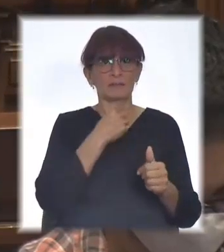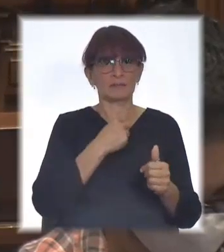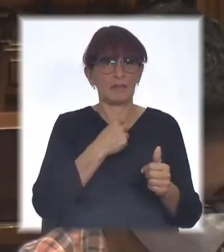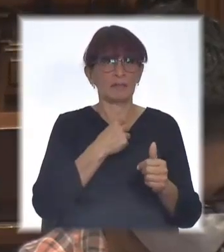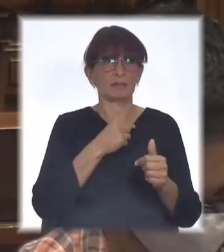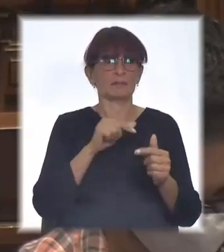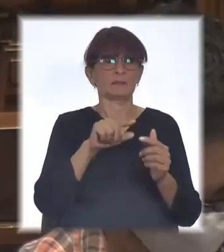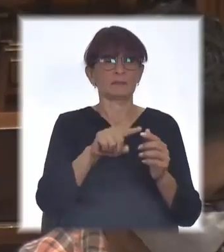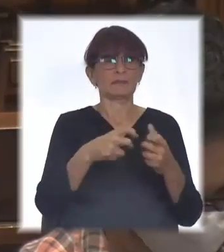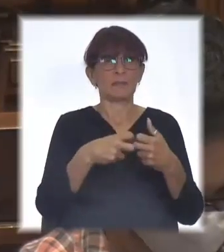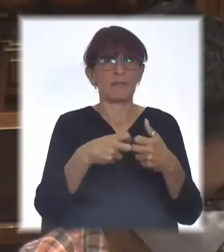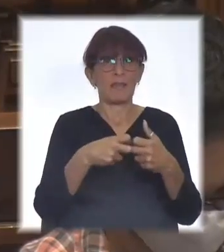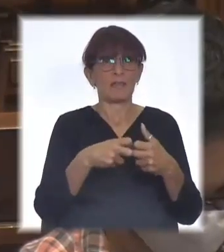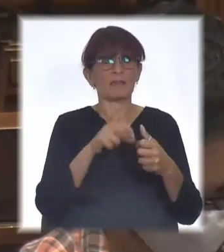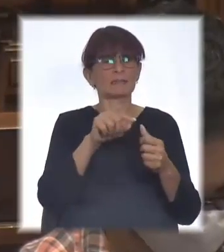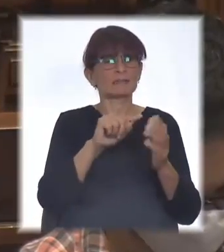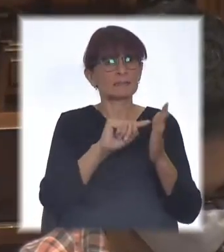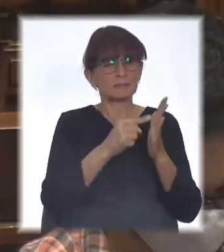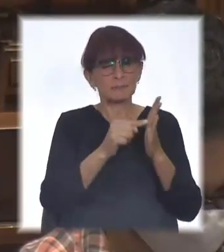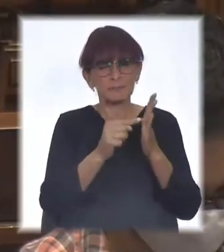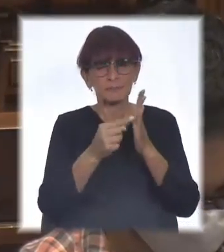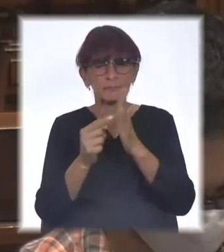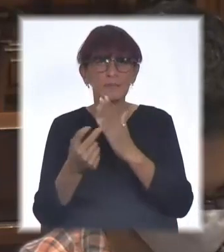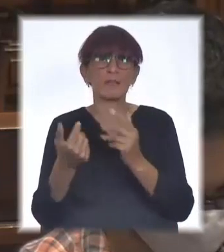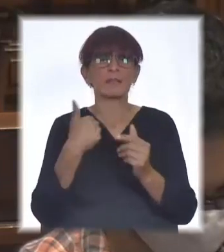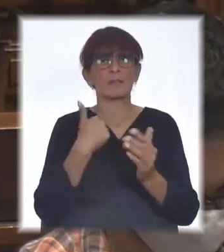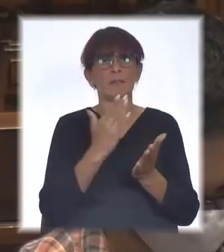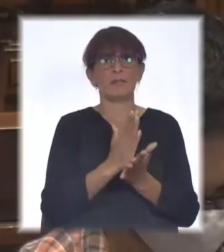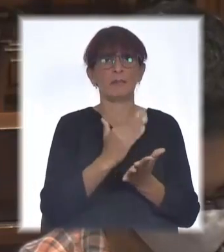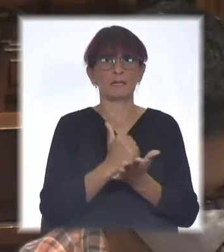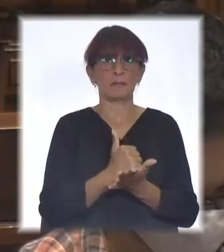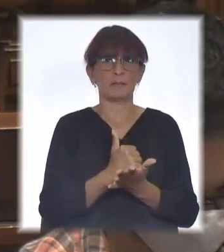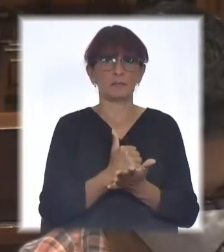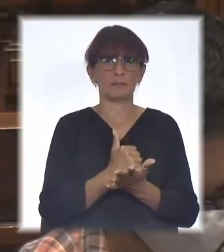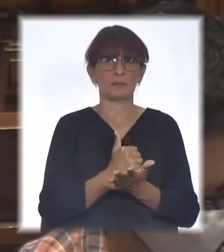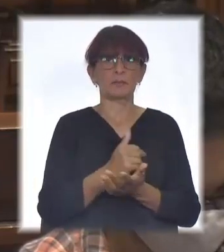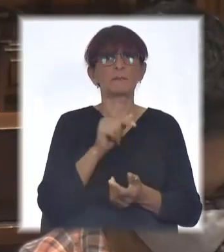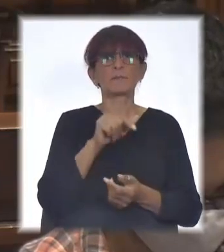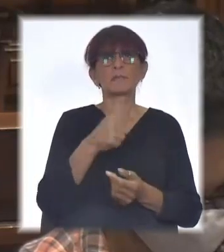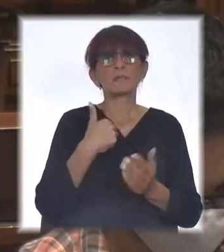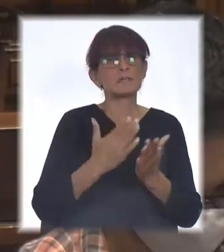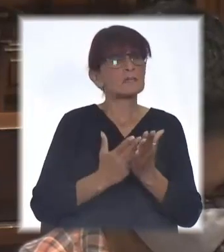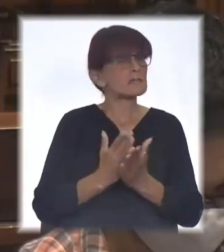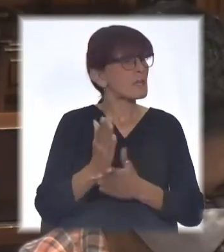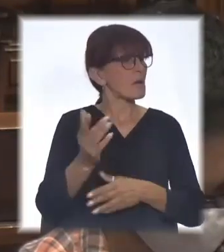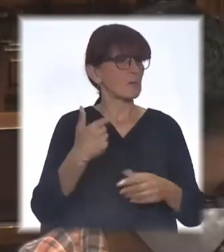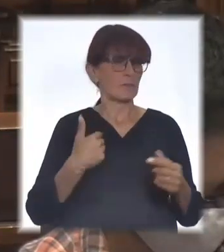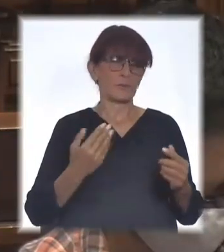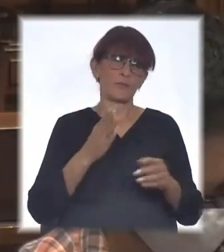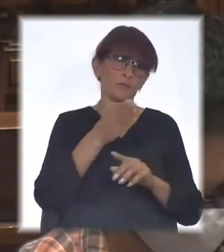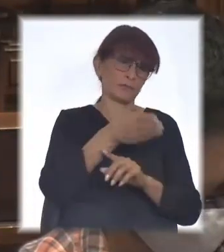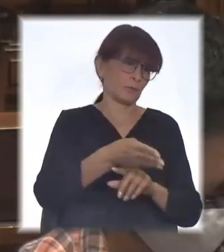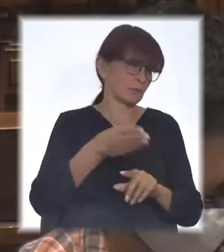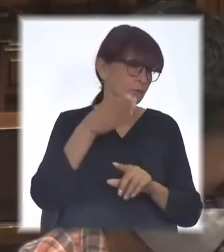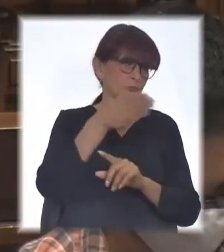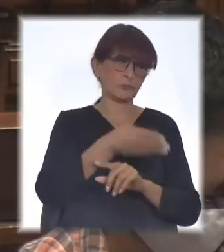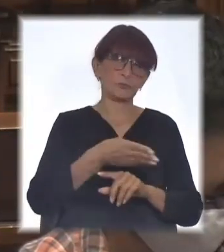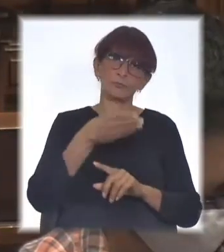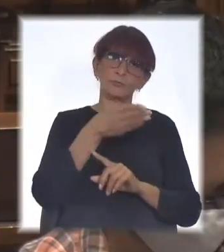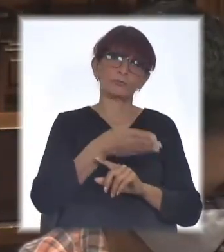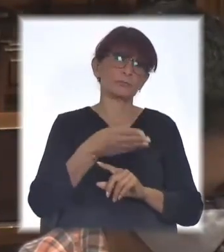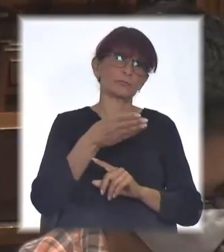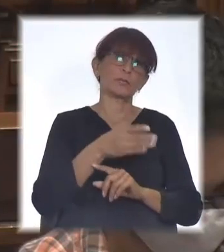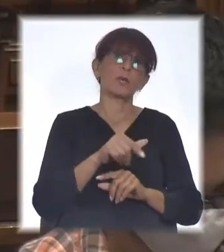de ese puntito del universo que mi departamento al que siempre volvía citando a confucio